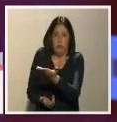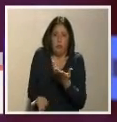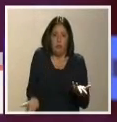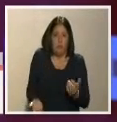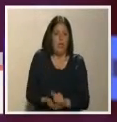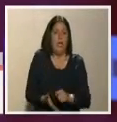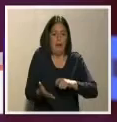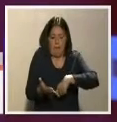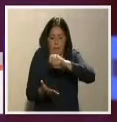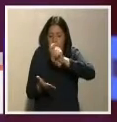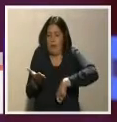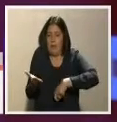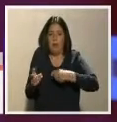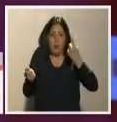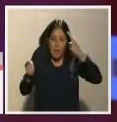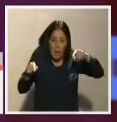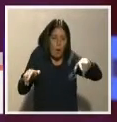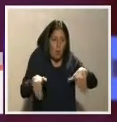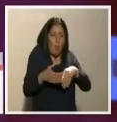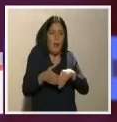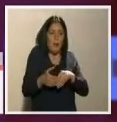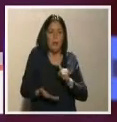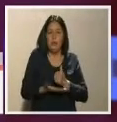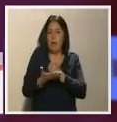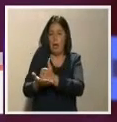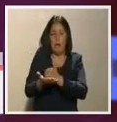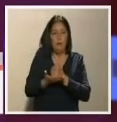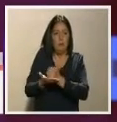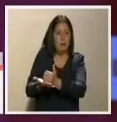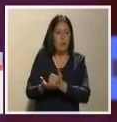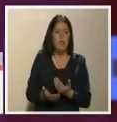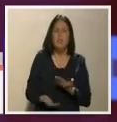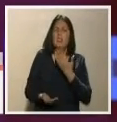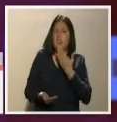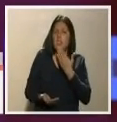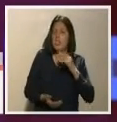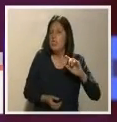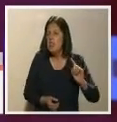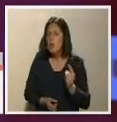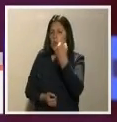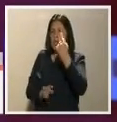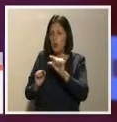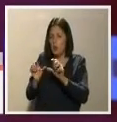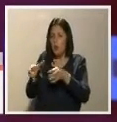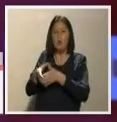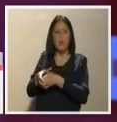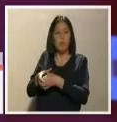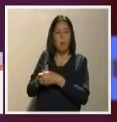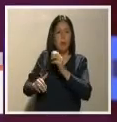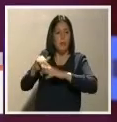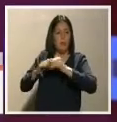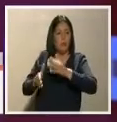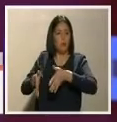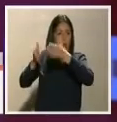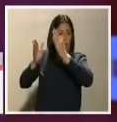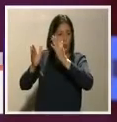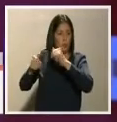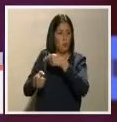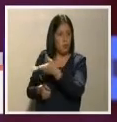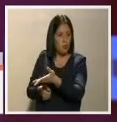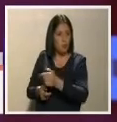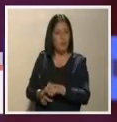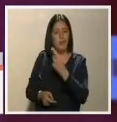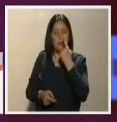haya firmado un acuerdo de colaboración con el único grupo en construcción civil que